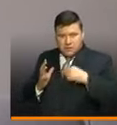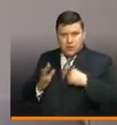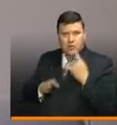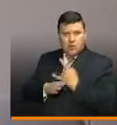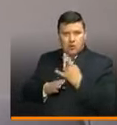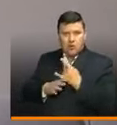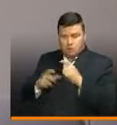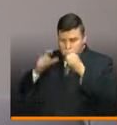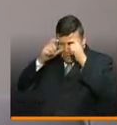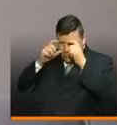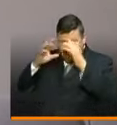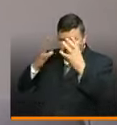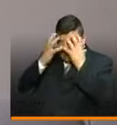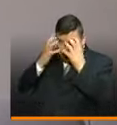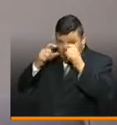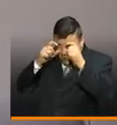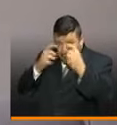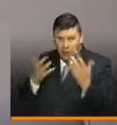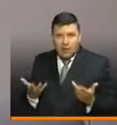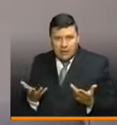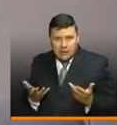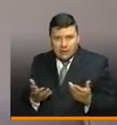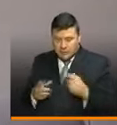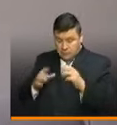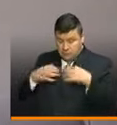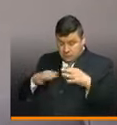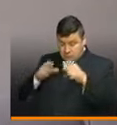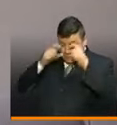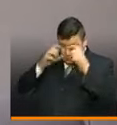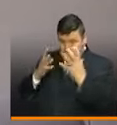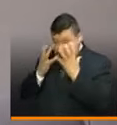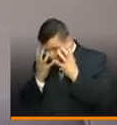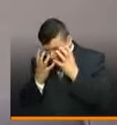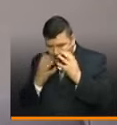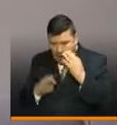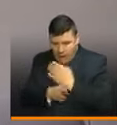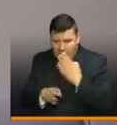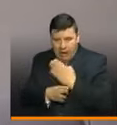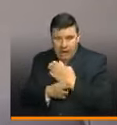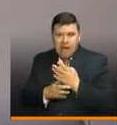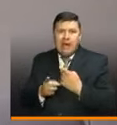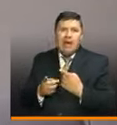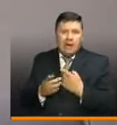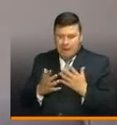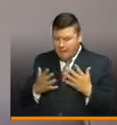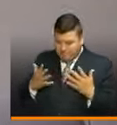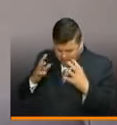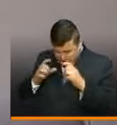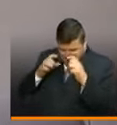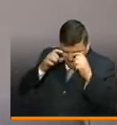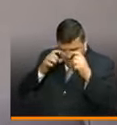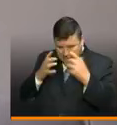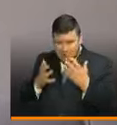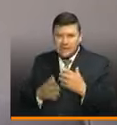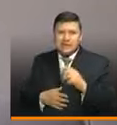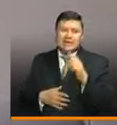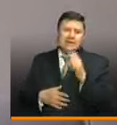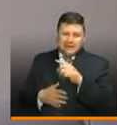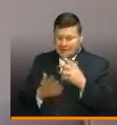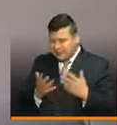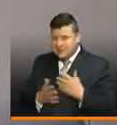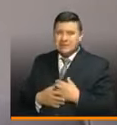usamos anteojos. Están teniendo ellos muchos problemas en cuanto a la limitación que esto ofrece, en el sentido